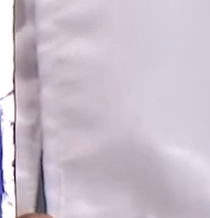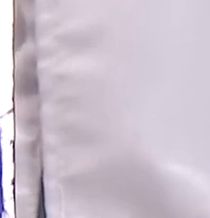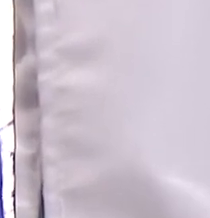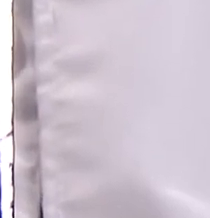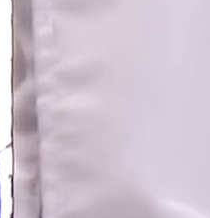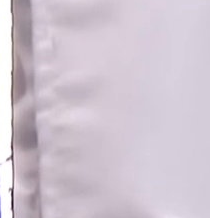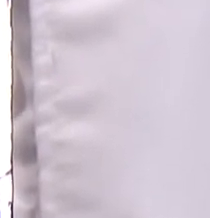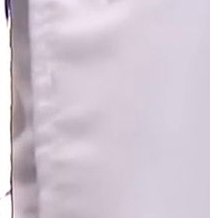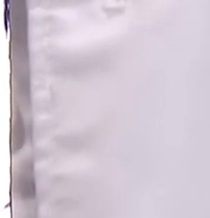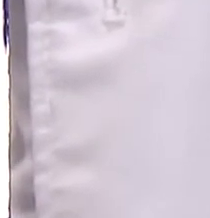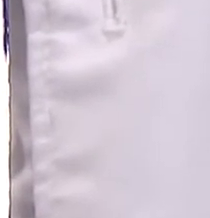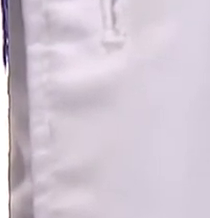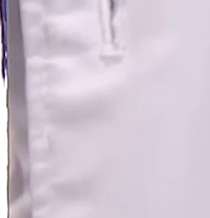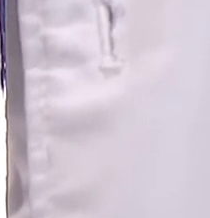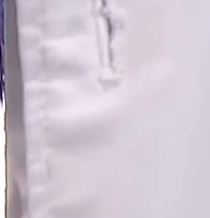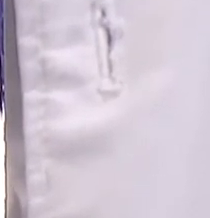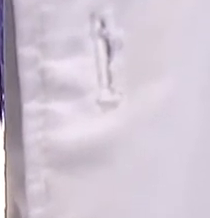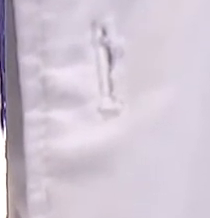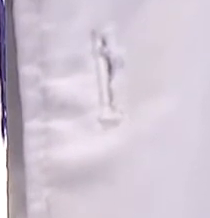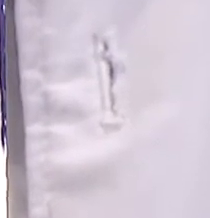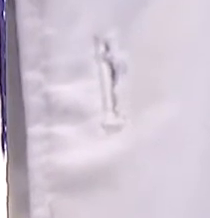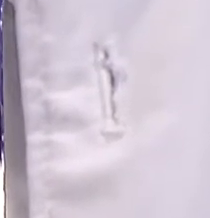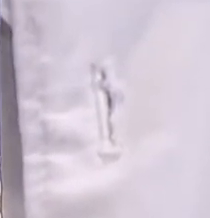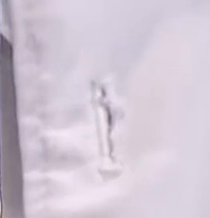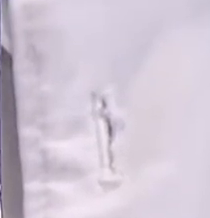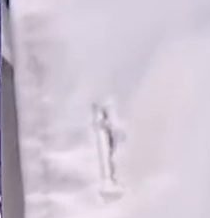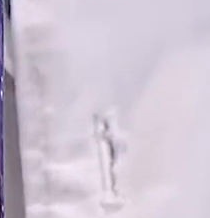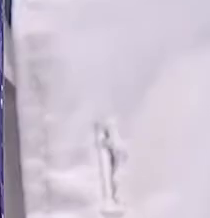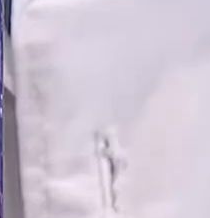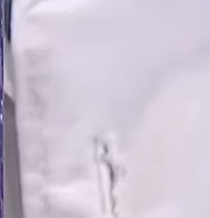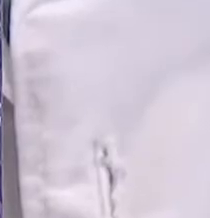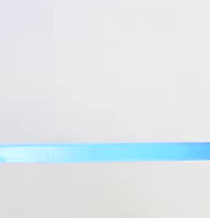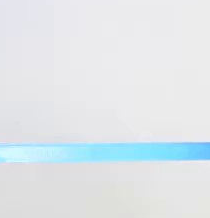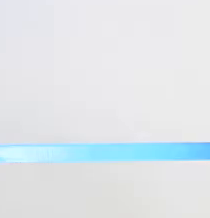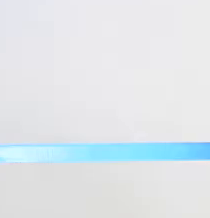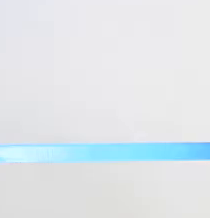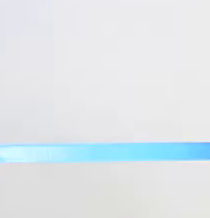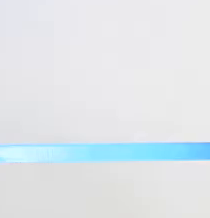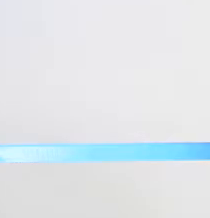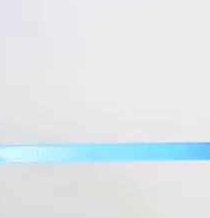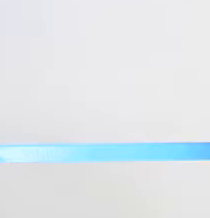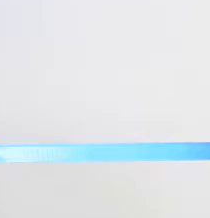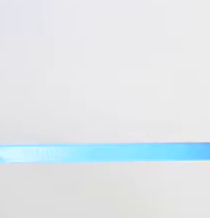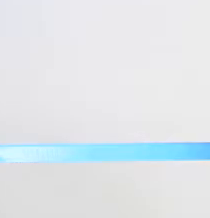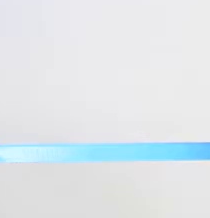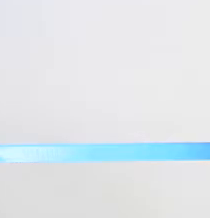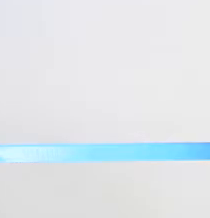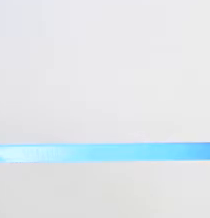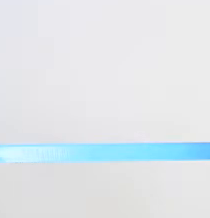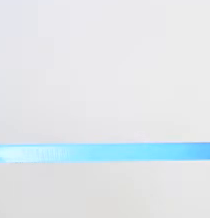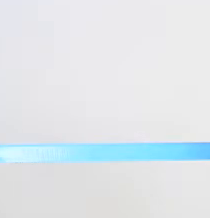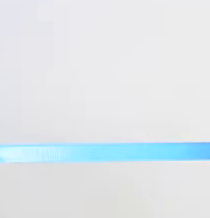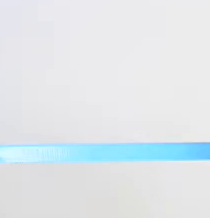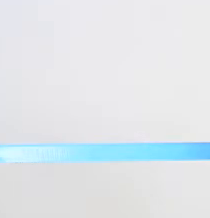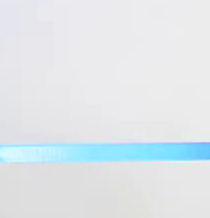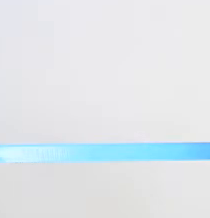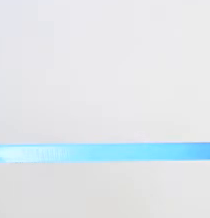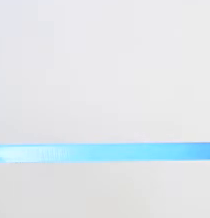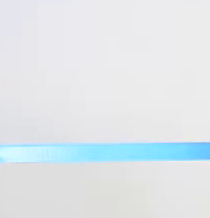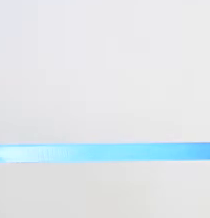libro lo encuentran ustedes en tiendas naturistas y en la librería nacional en todo